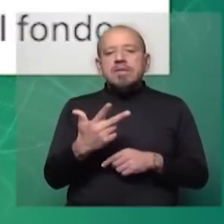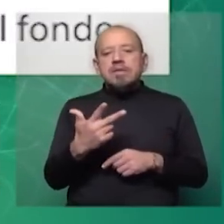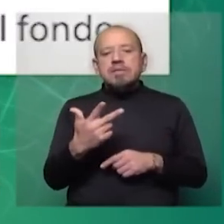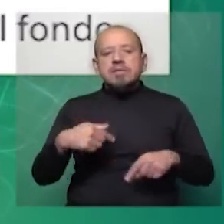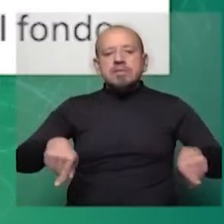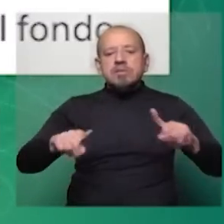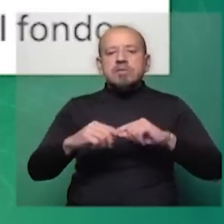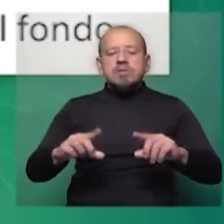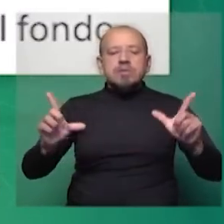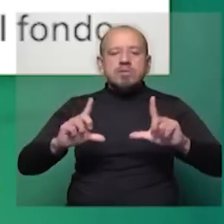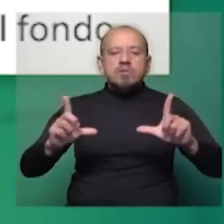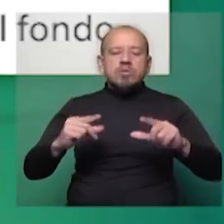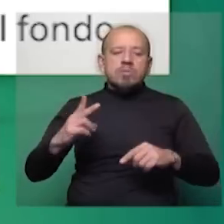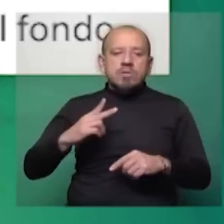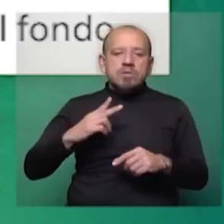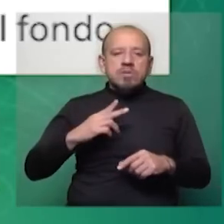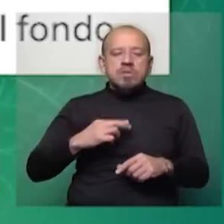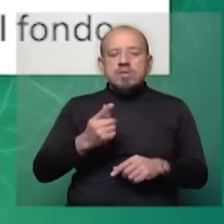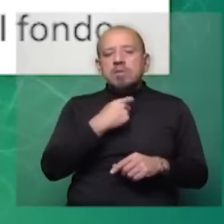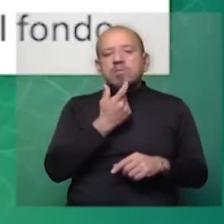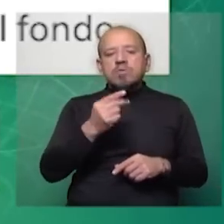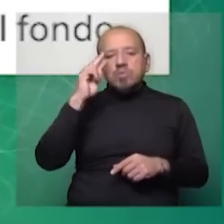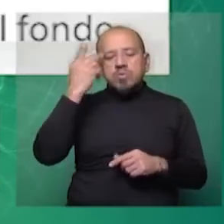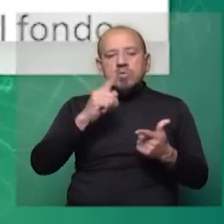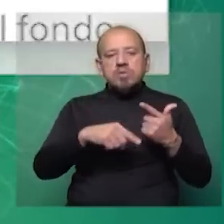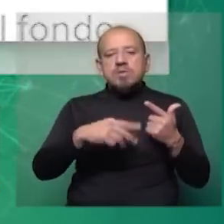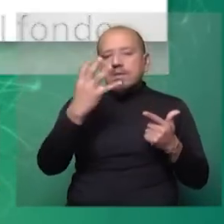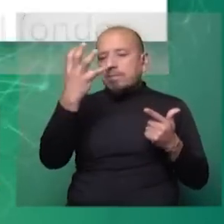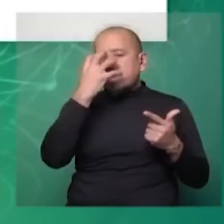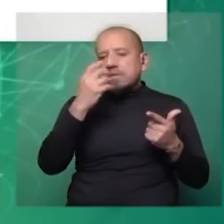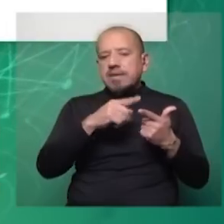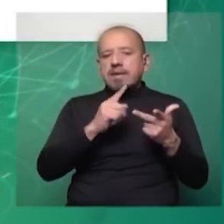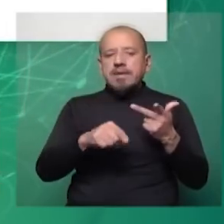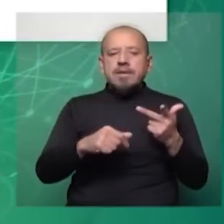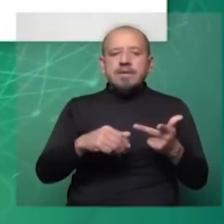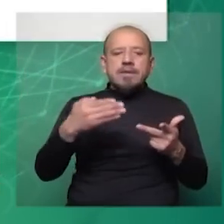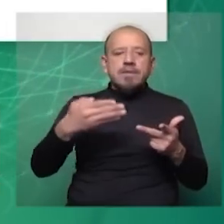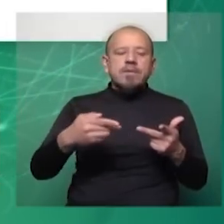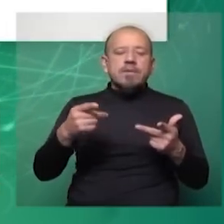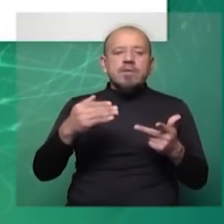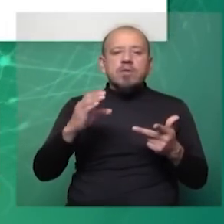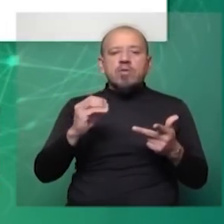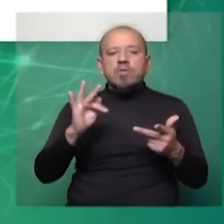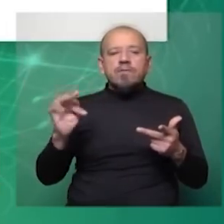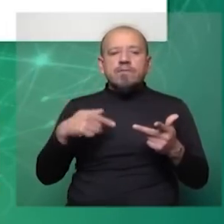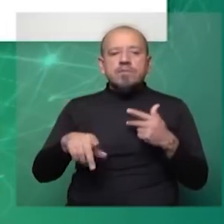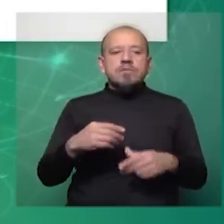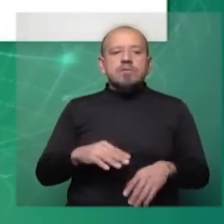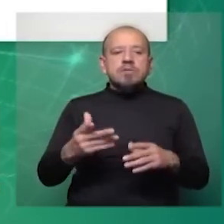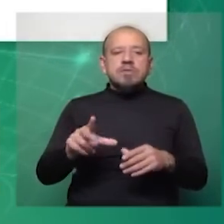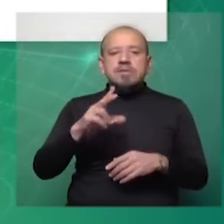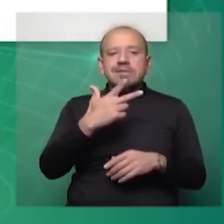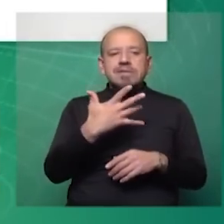programas de la televisión privada la voz Uruguay Quién es la máscara y Bake off En estos casos incluía un reembolso de más de